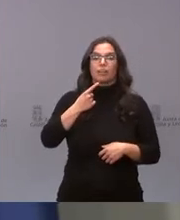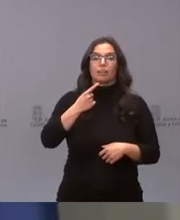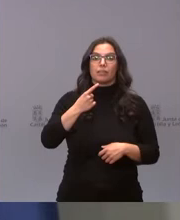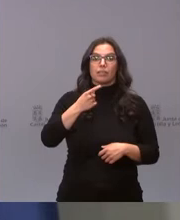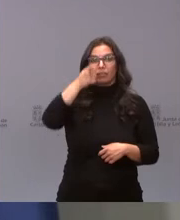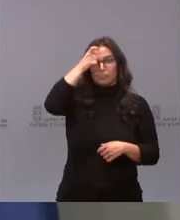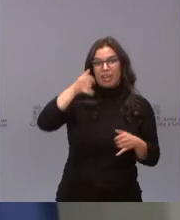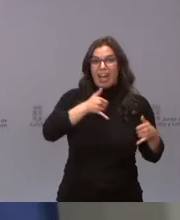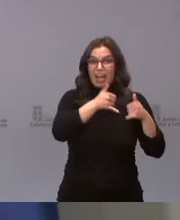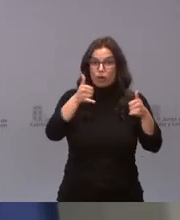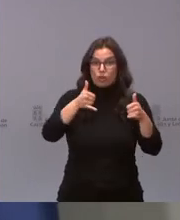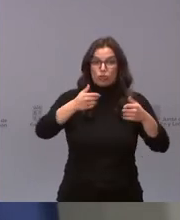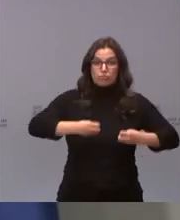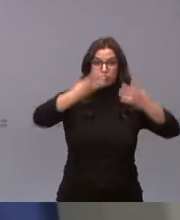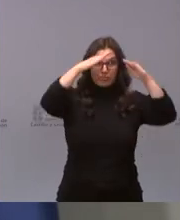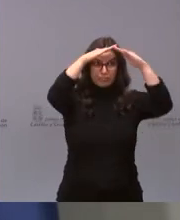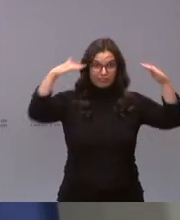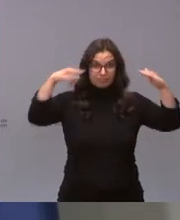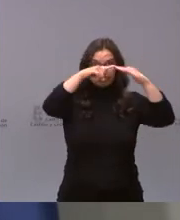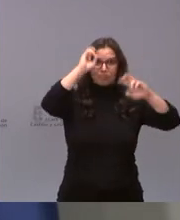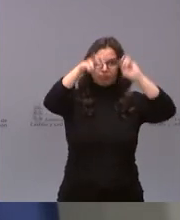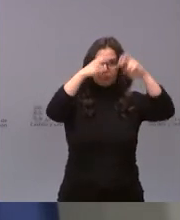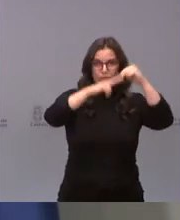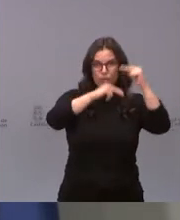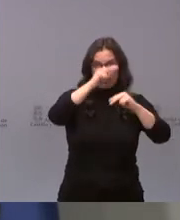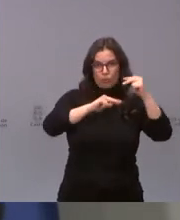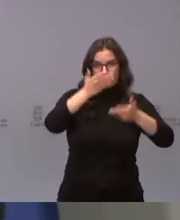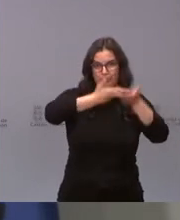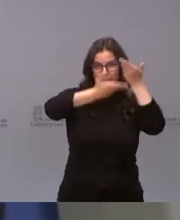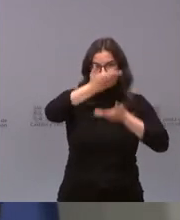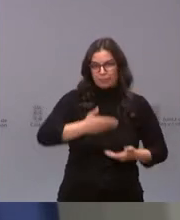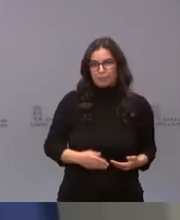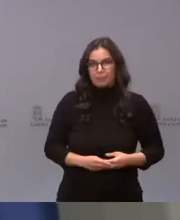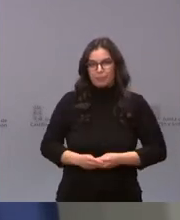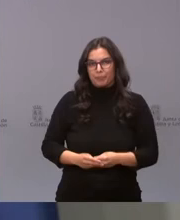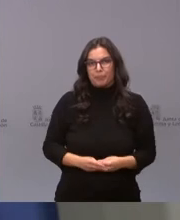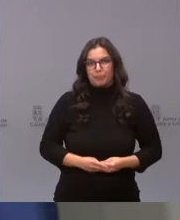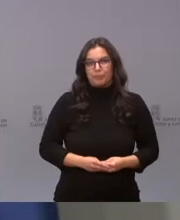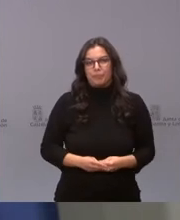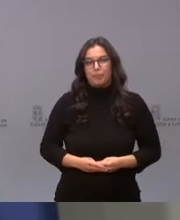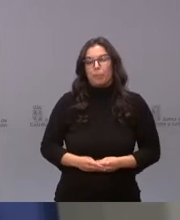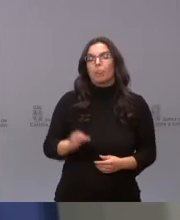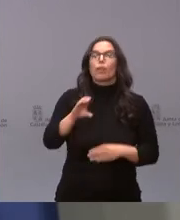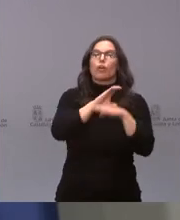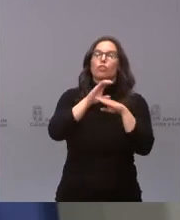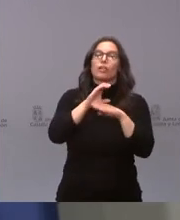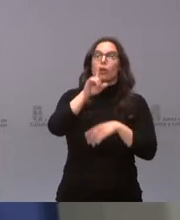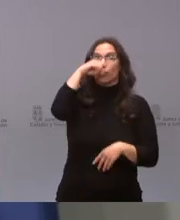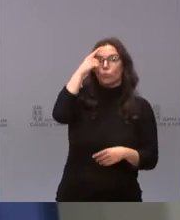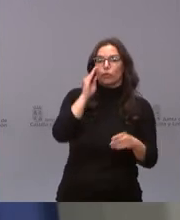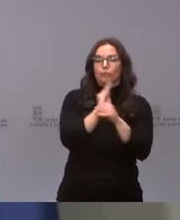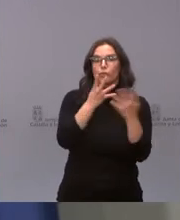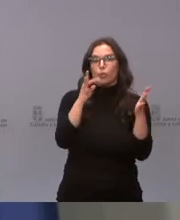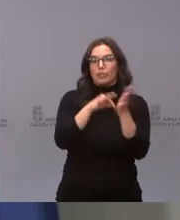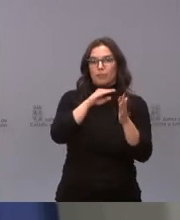en Arroyo de la Encomienda, de Margarita Salas en Arroyo de la Encomienda, perdón. La Consejería de Cultura destina 90.000 euros